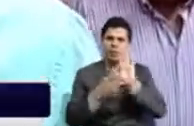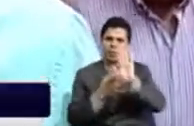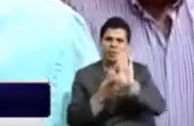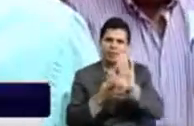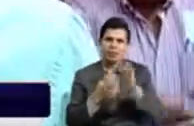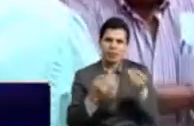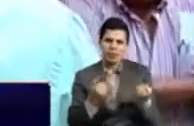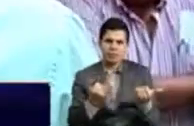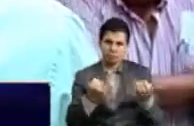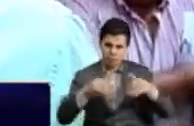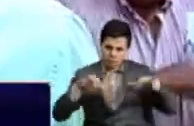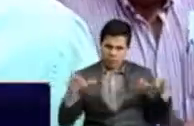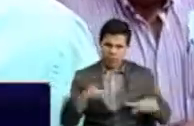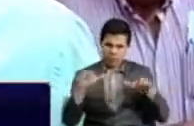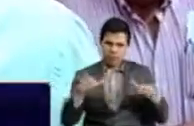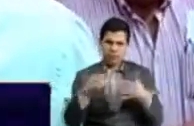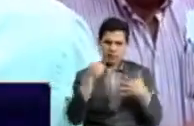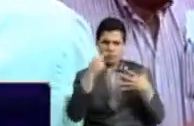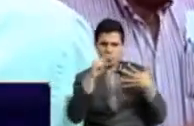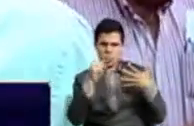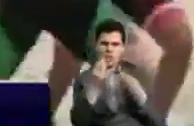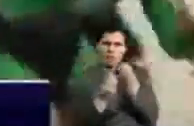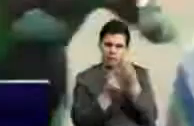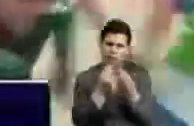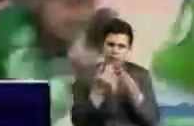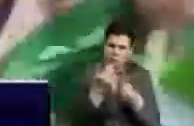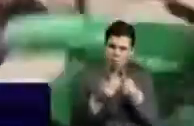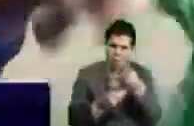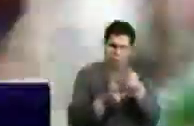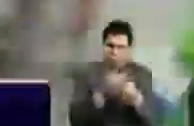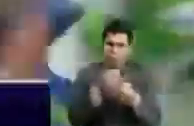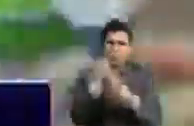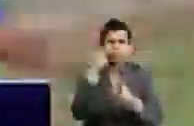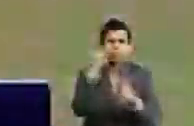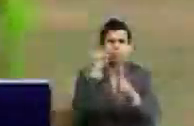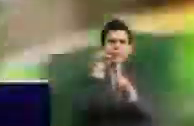mundial. Esperemos que la siga acompañando a ella este éxito que está